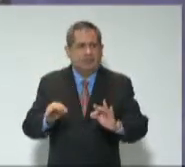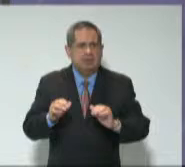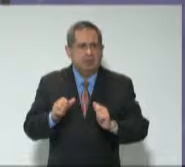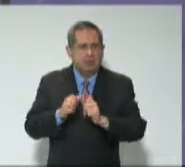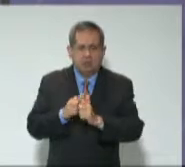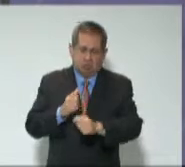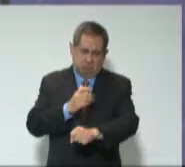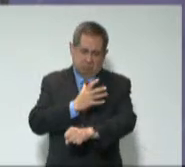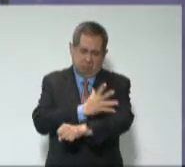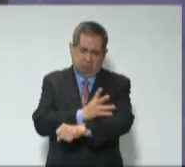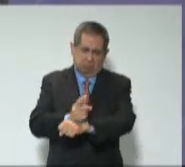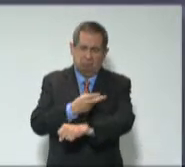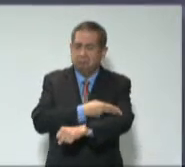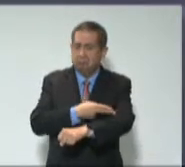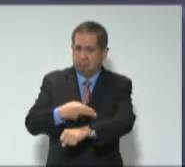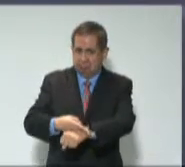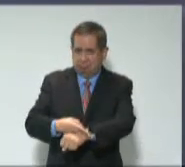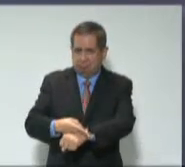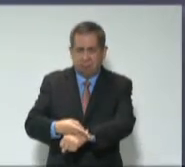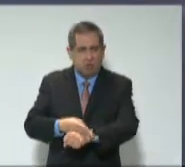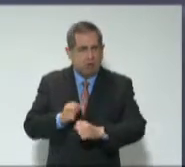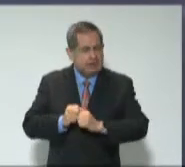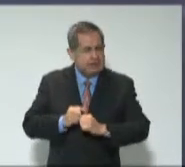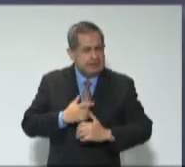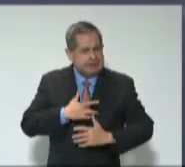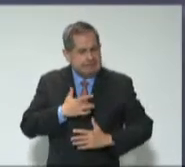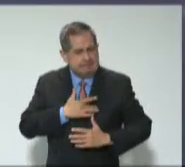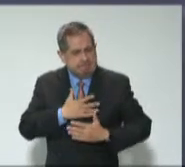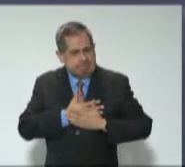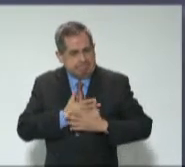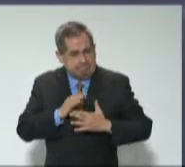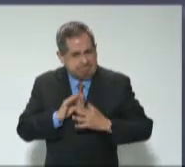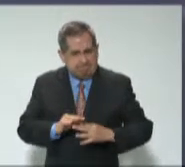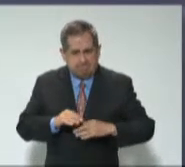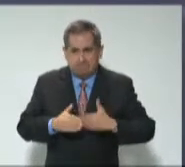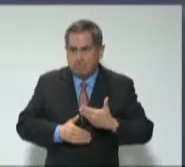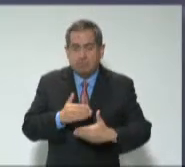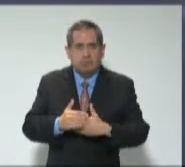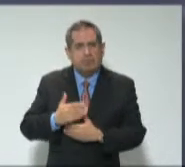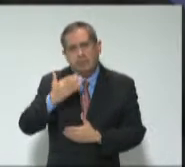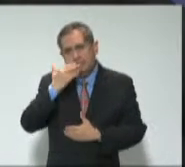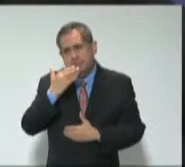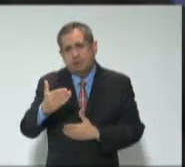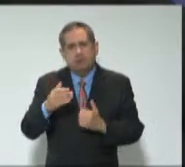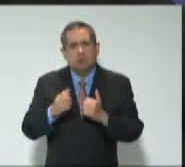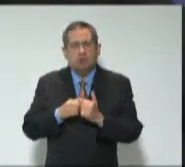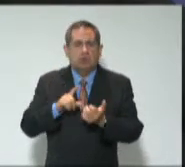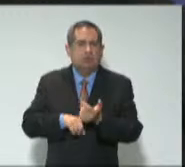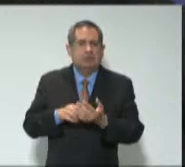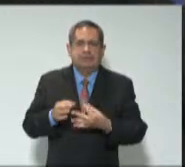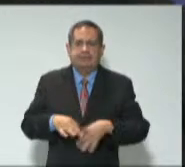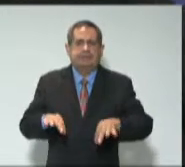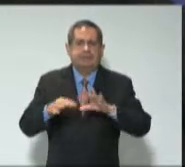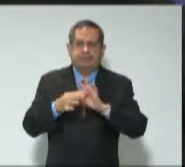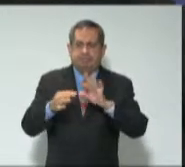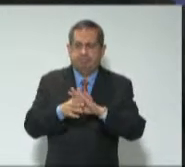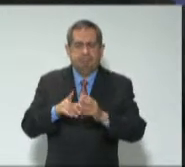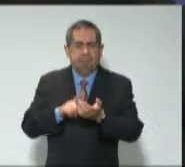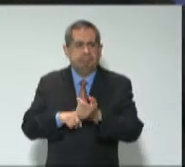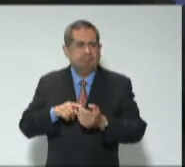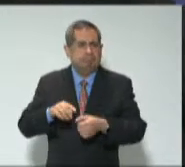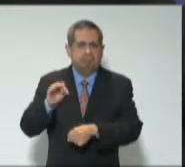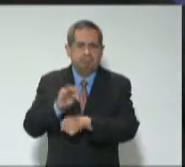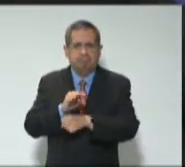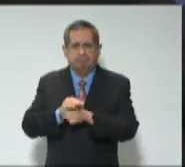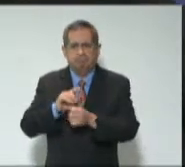mucha honestidad Con mucha pasión y sobre todo con un profundo amor también